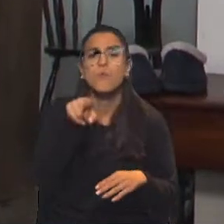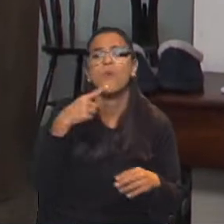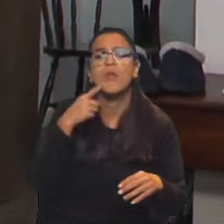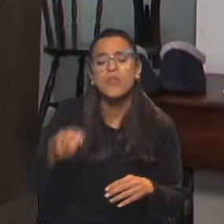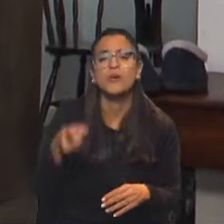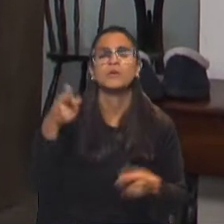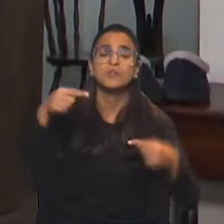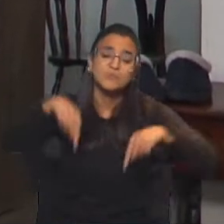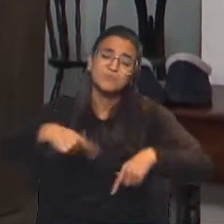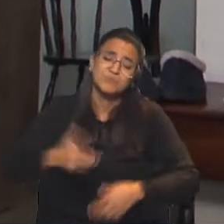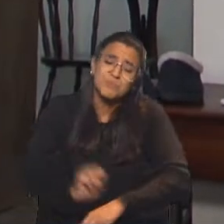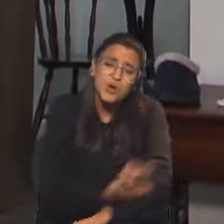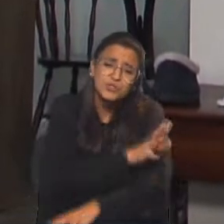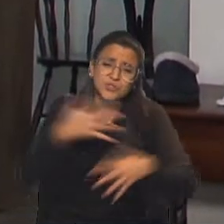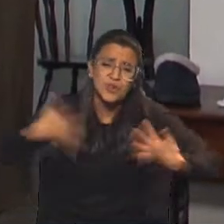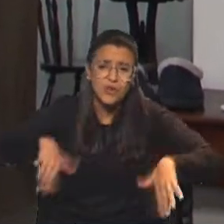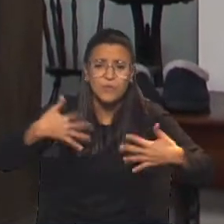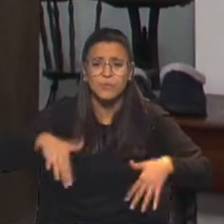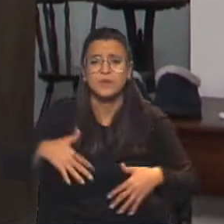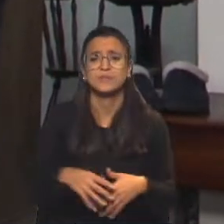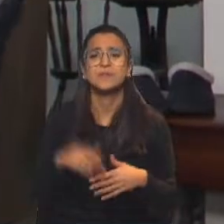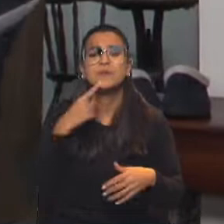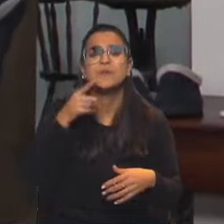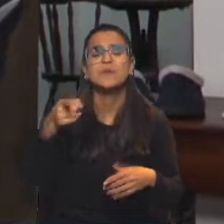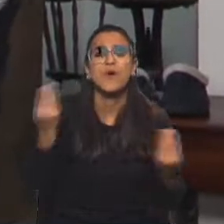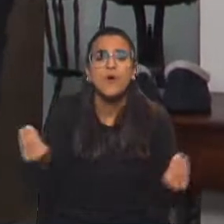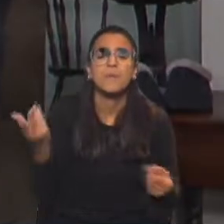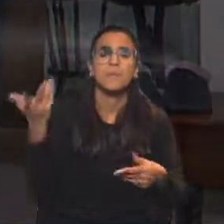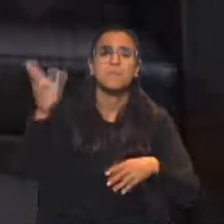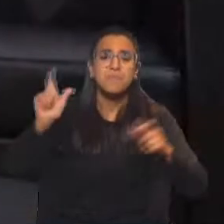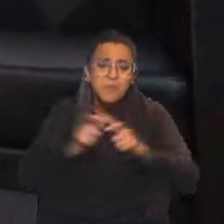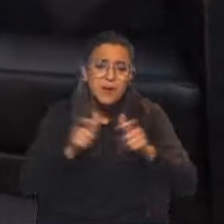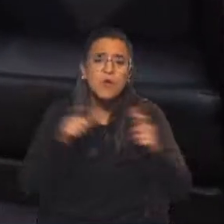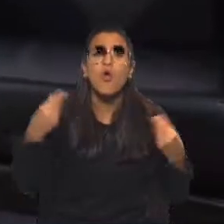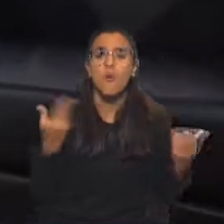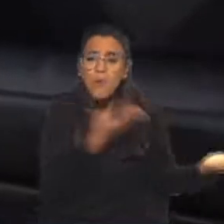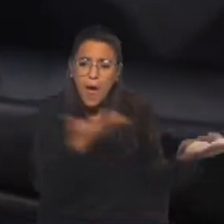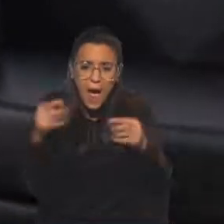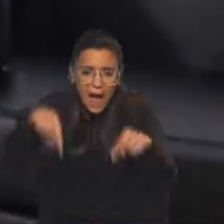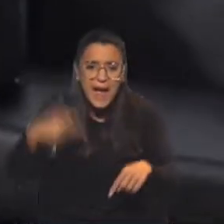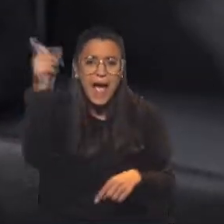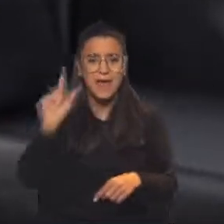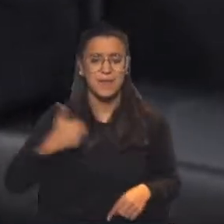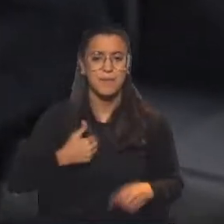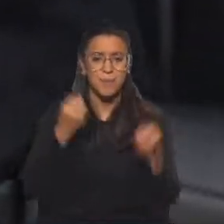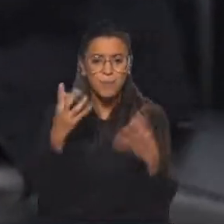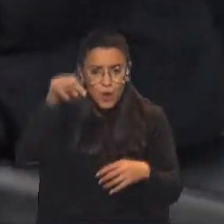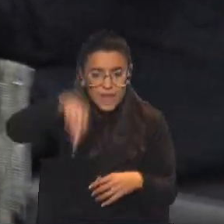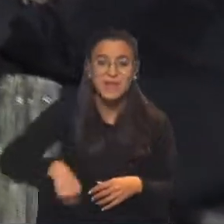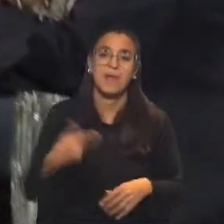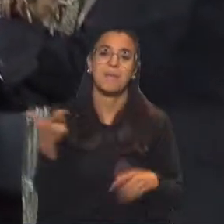y estoy súper emocionada, con la peli. Estoy y acá. ¿Cómo te recibieron también en este país? Porque aquí tu papel de